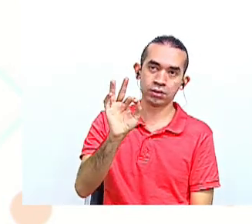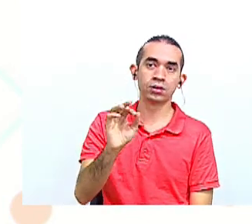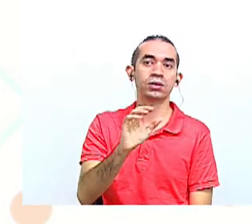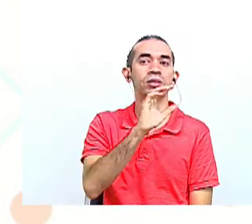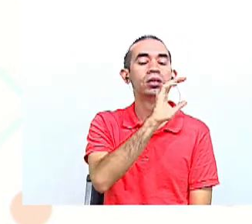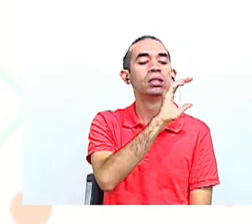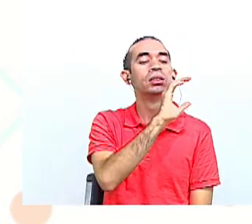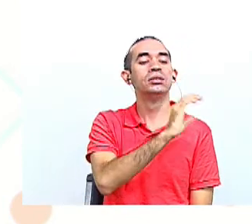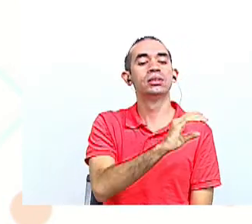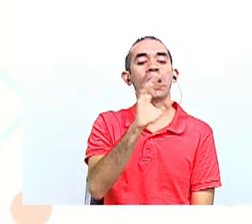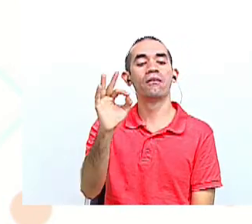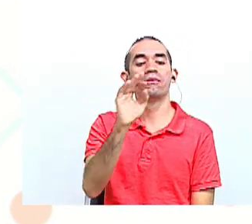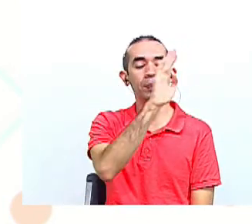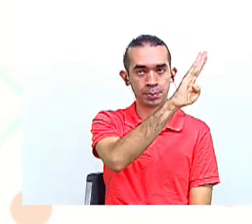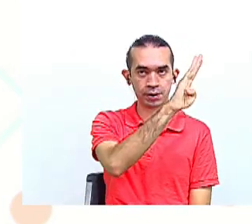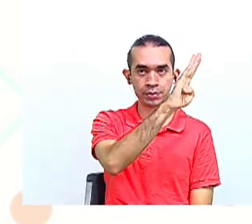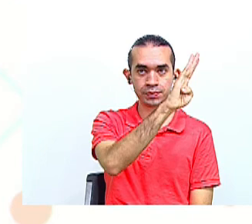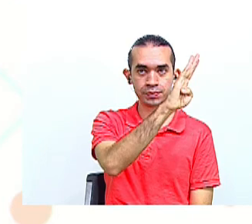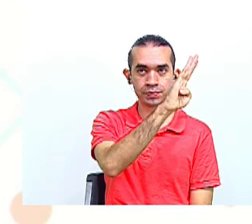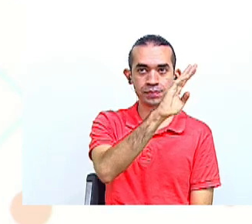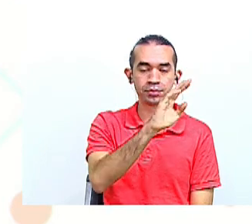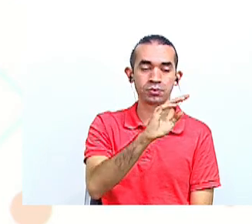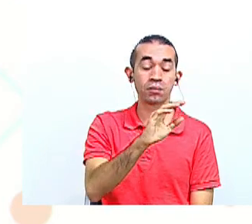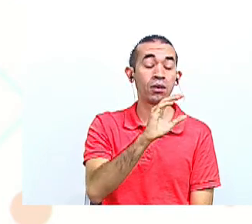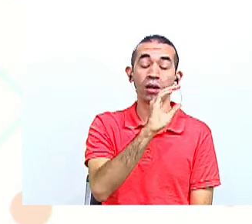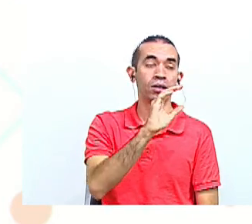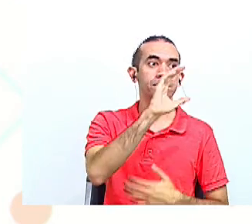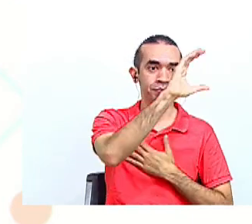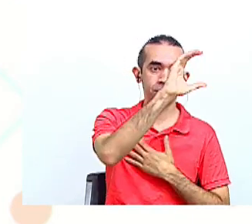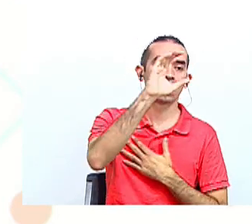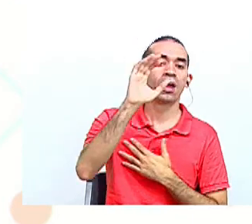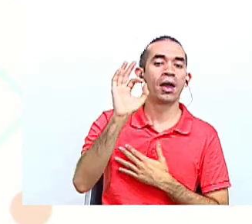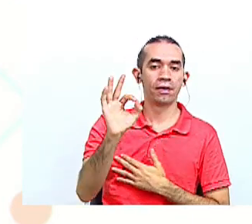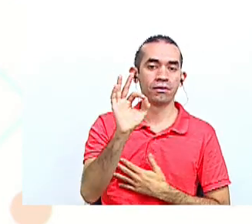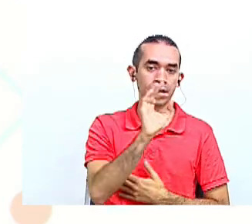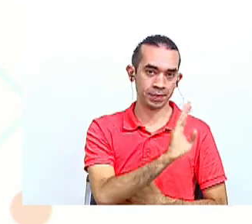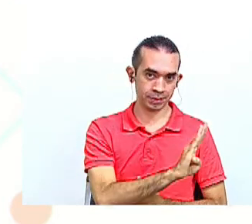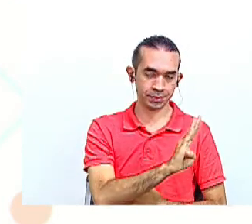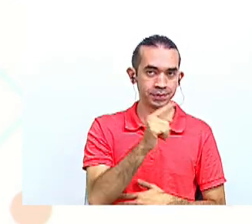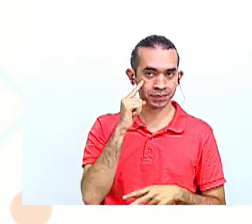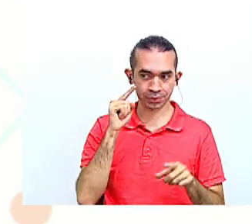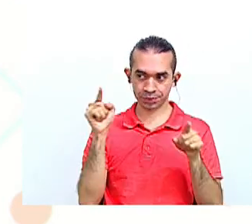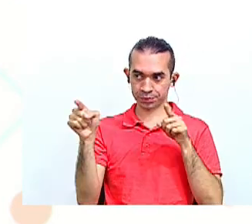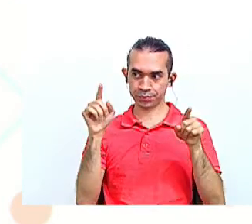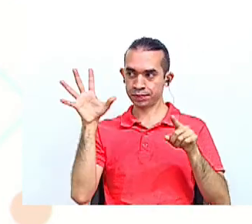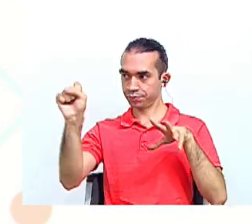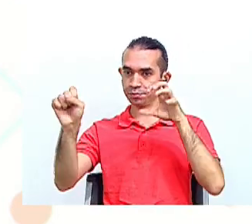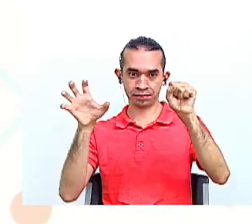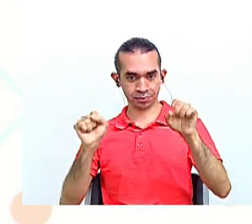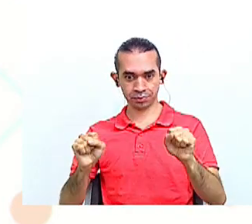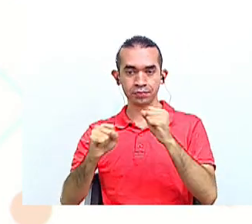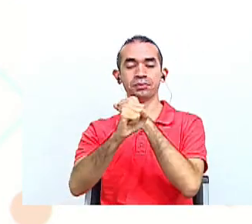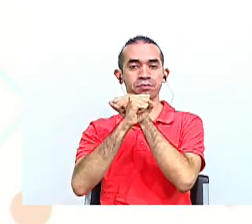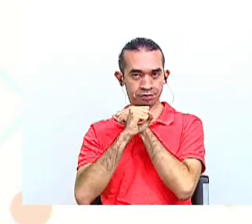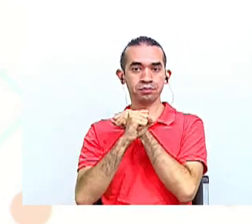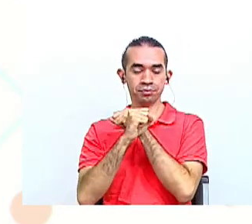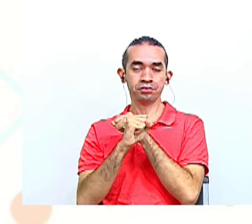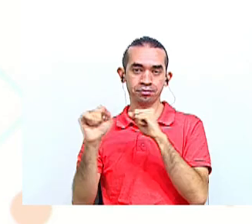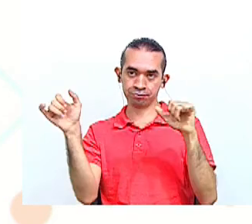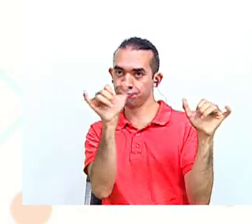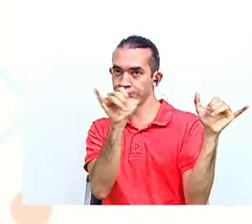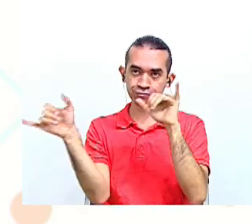CFB. Es muy importante recordar que encontramos los elementos necesarios para garantizar la